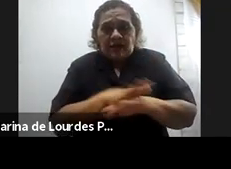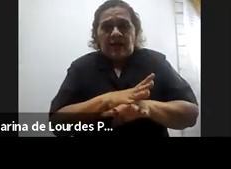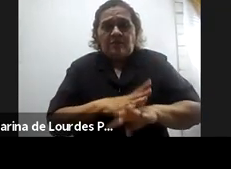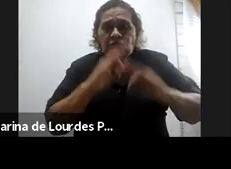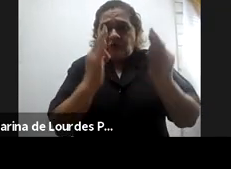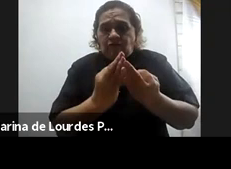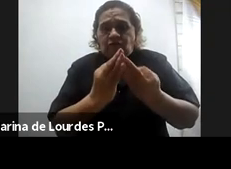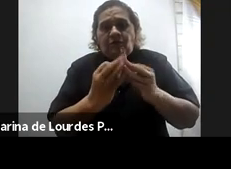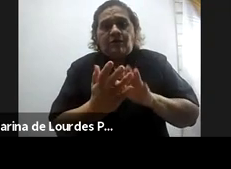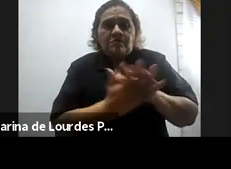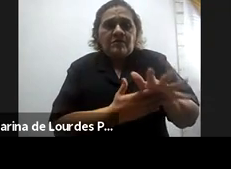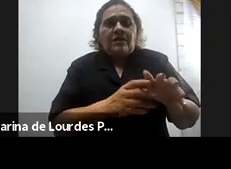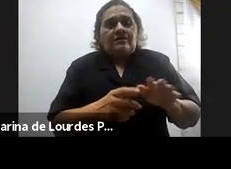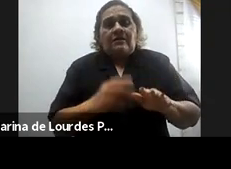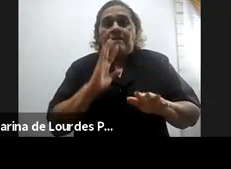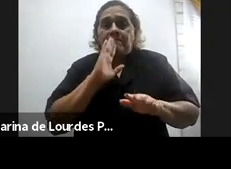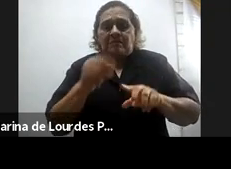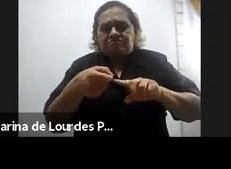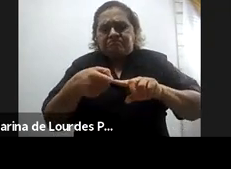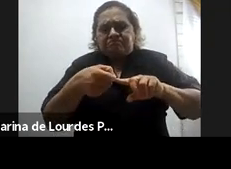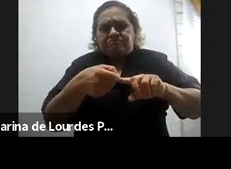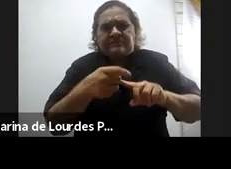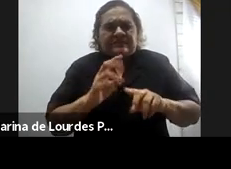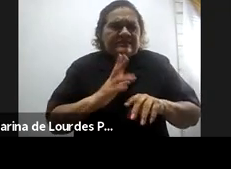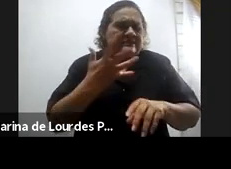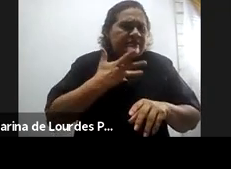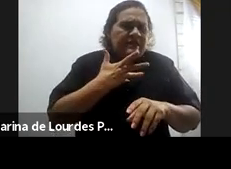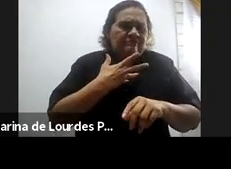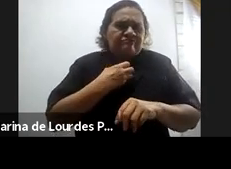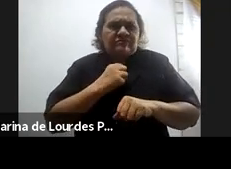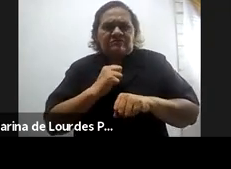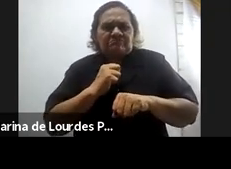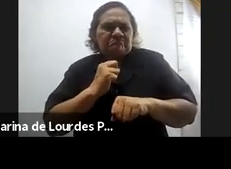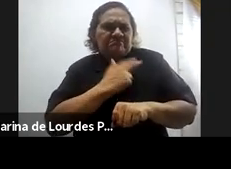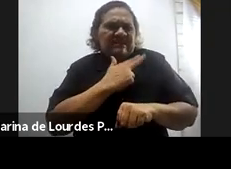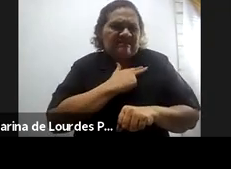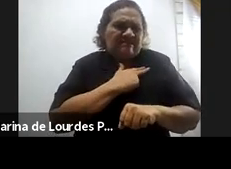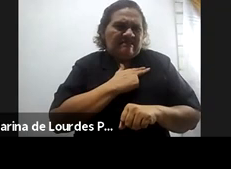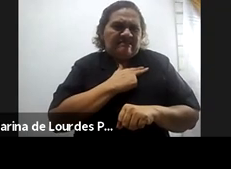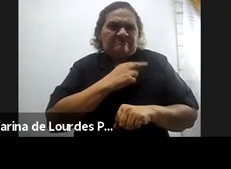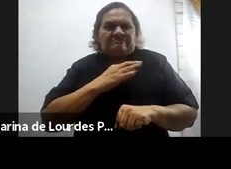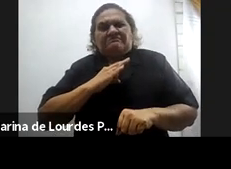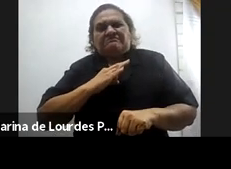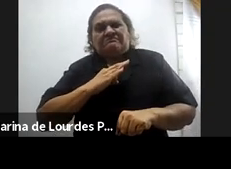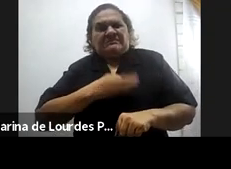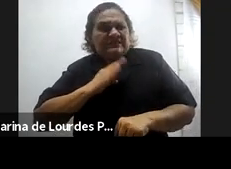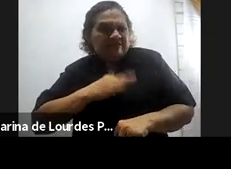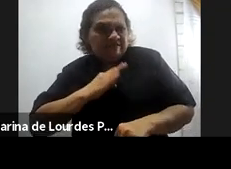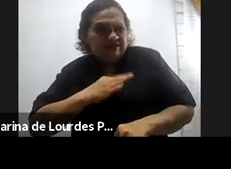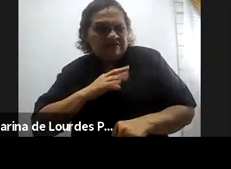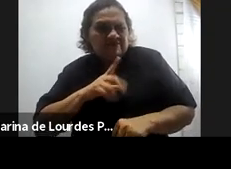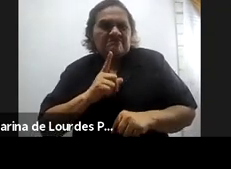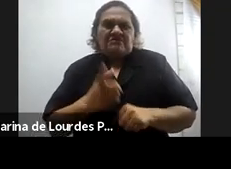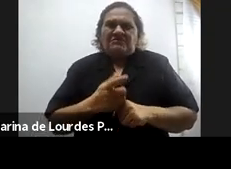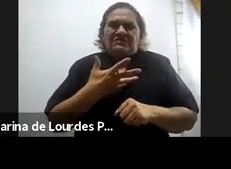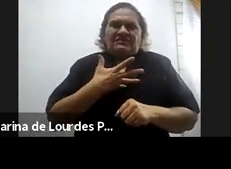pie, corte inadecuado de uñas, que me aparezca algún callo, alguna infección, resequedad, ¿no? Cuando